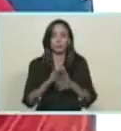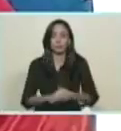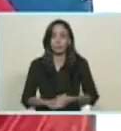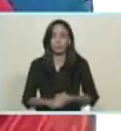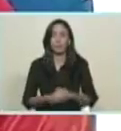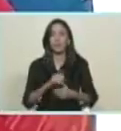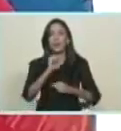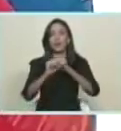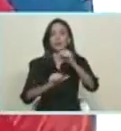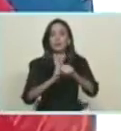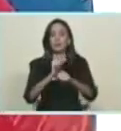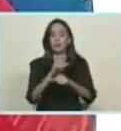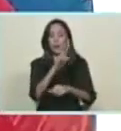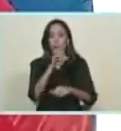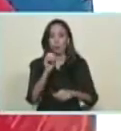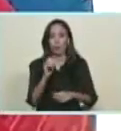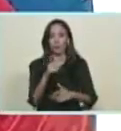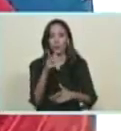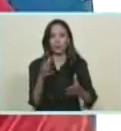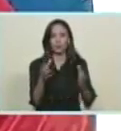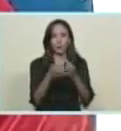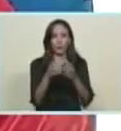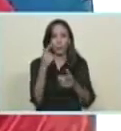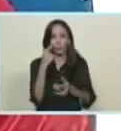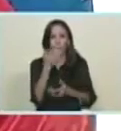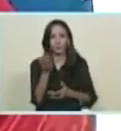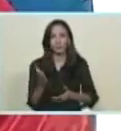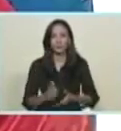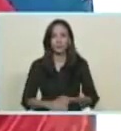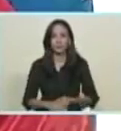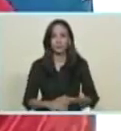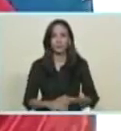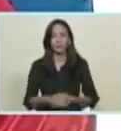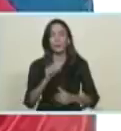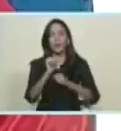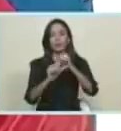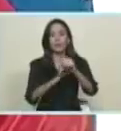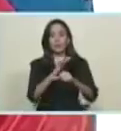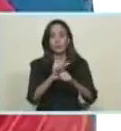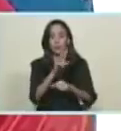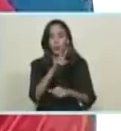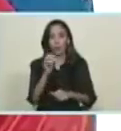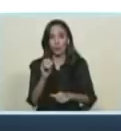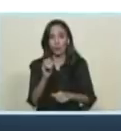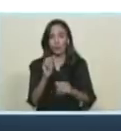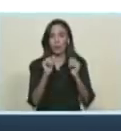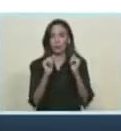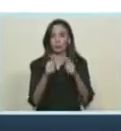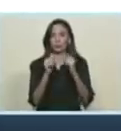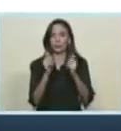Es el siglo XX, compañero Tarek. Es el siglo XX.